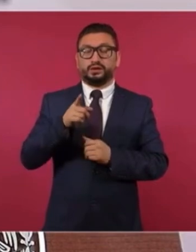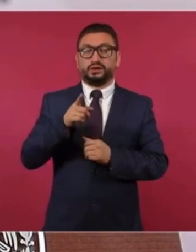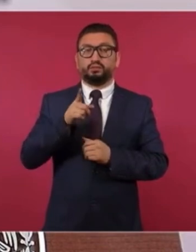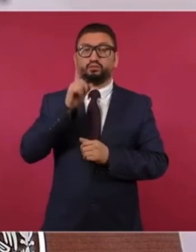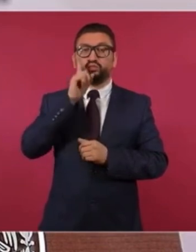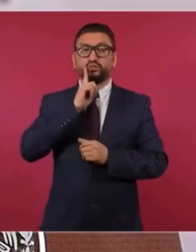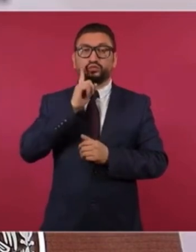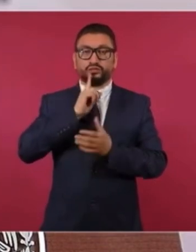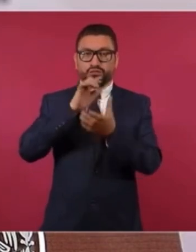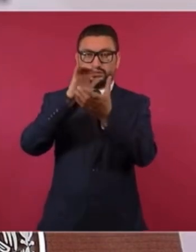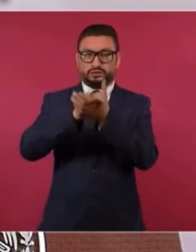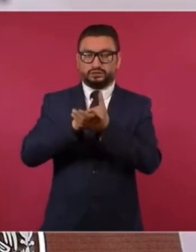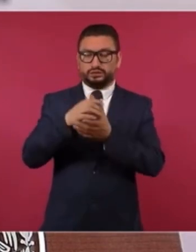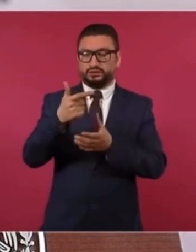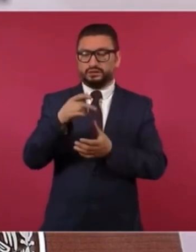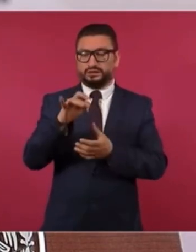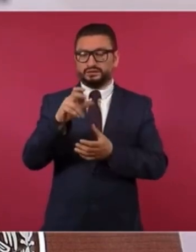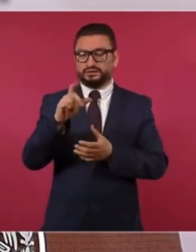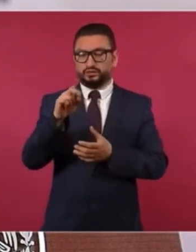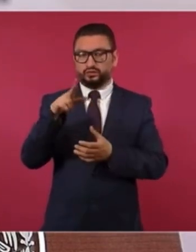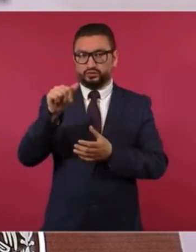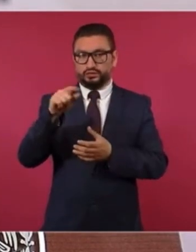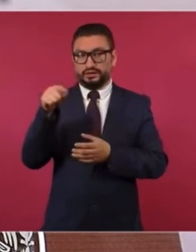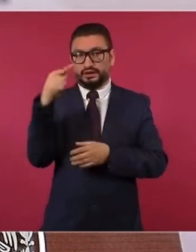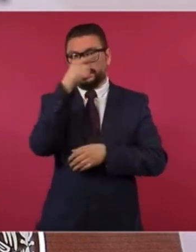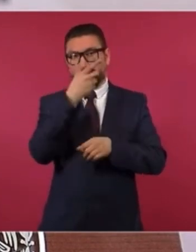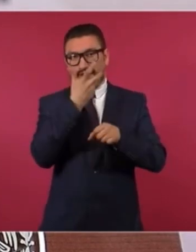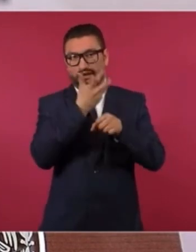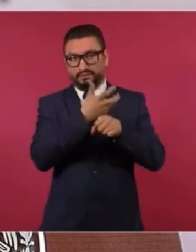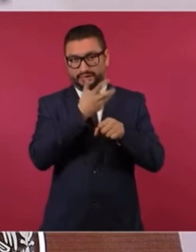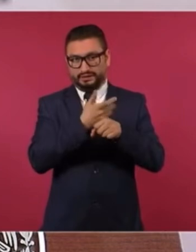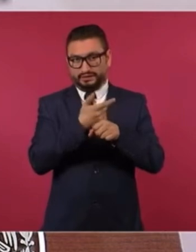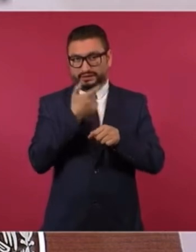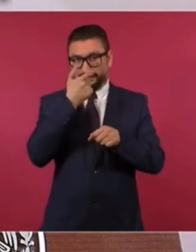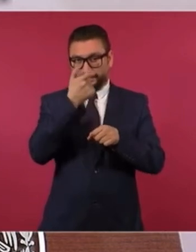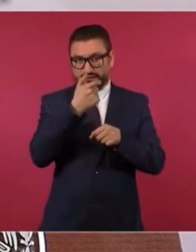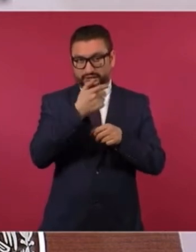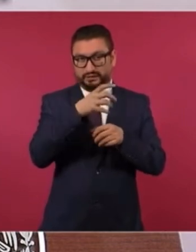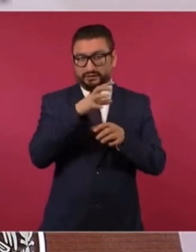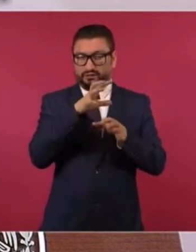Luna en los Estados Unidos fuera regresado a México,